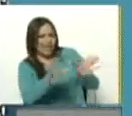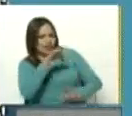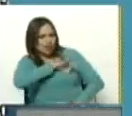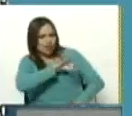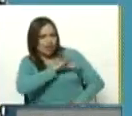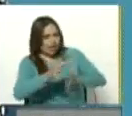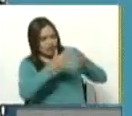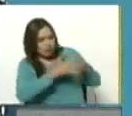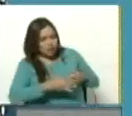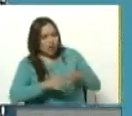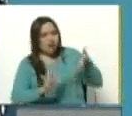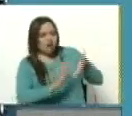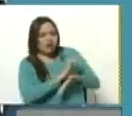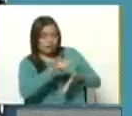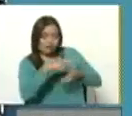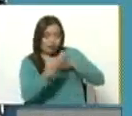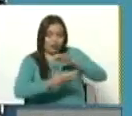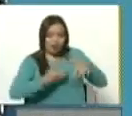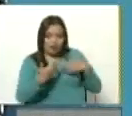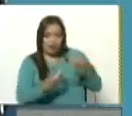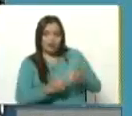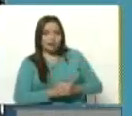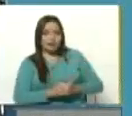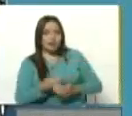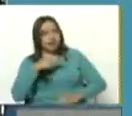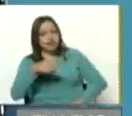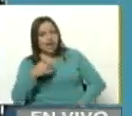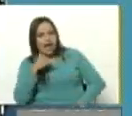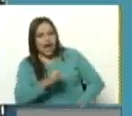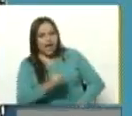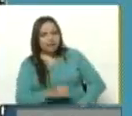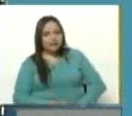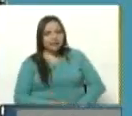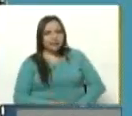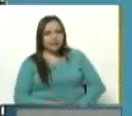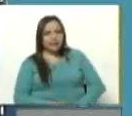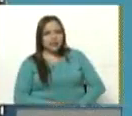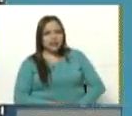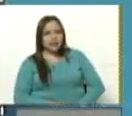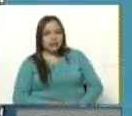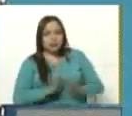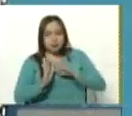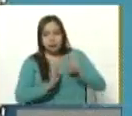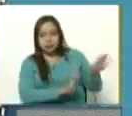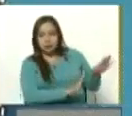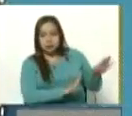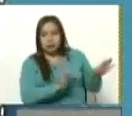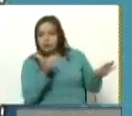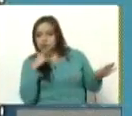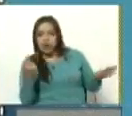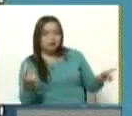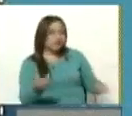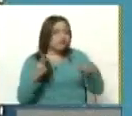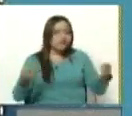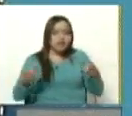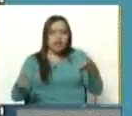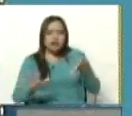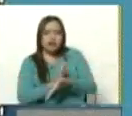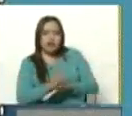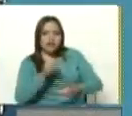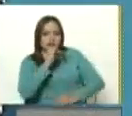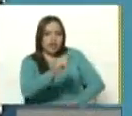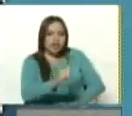estadounidense sobre ese asunto. Más bien tenemos un blanqueo de parte de los medios masivos corporativos en